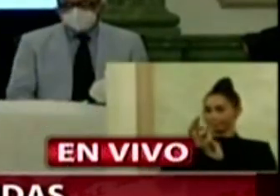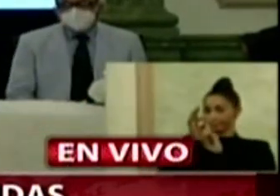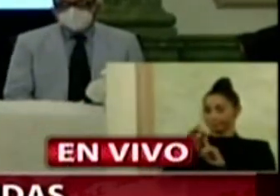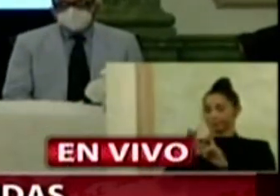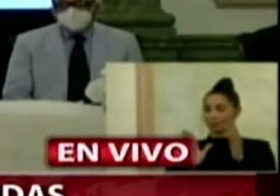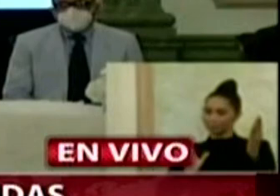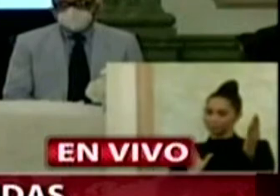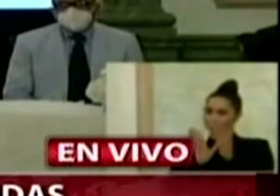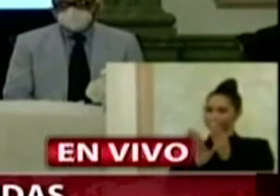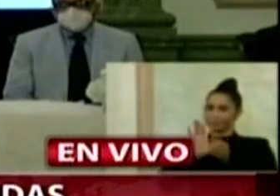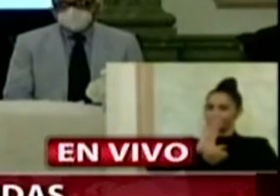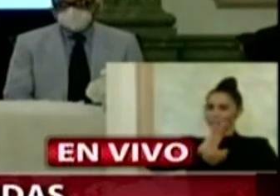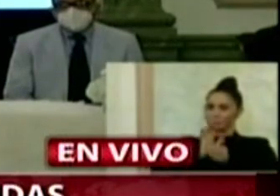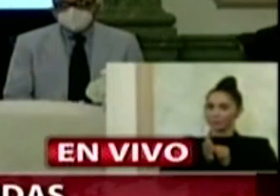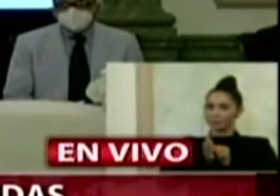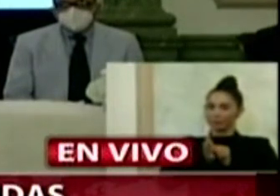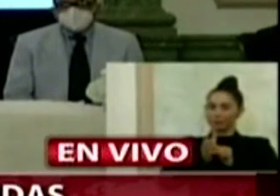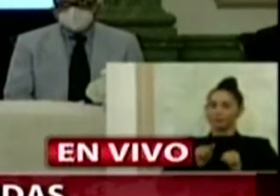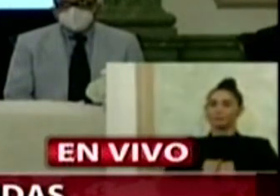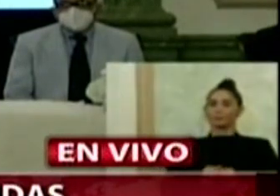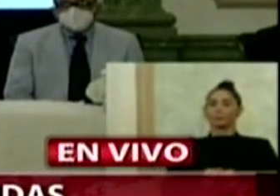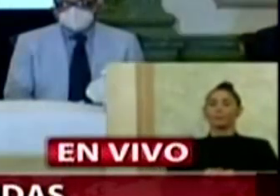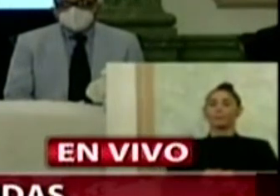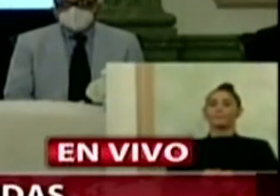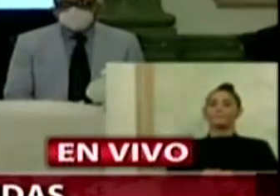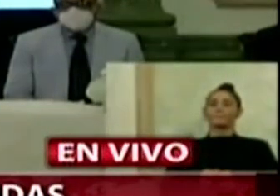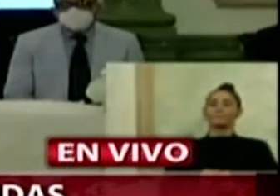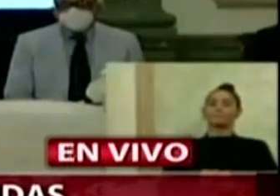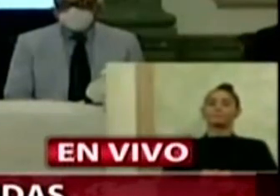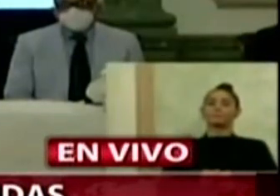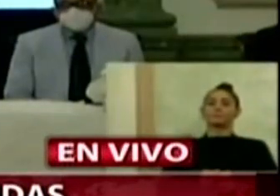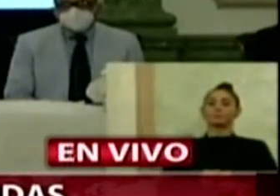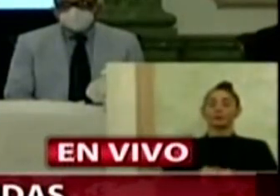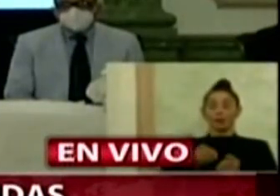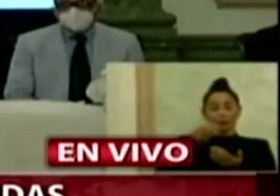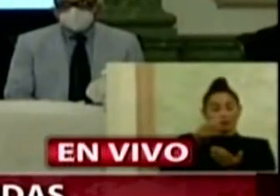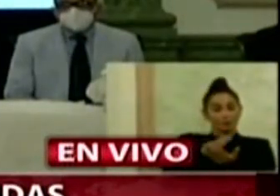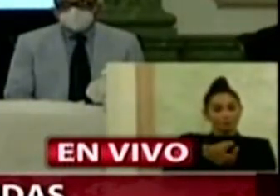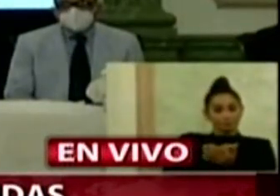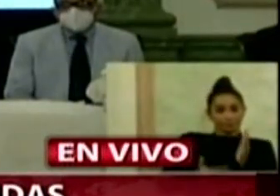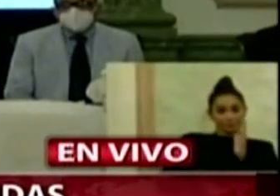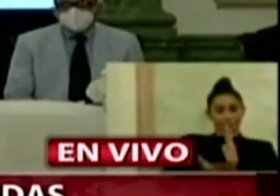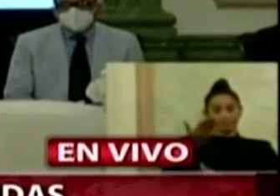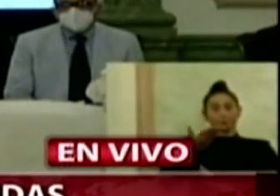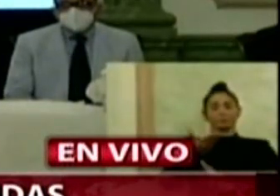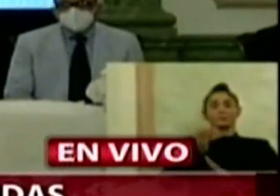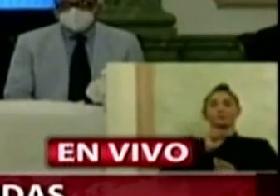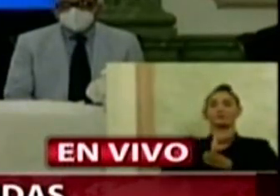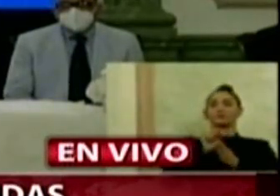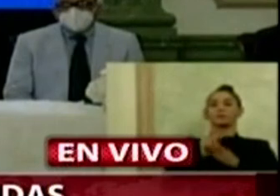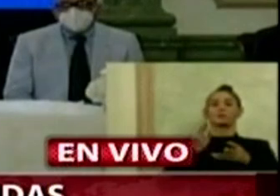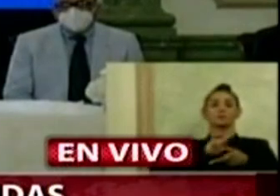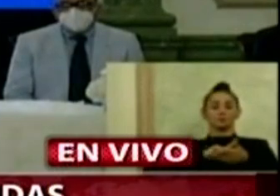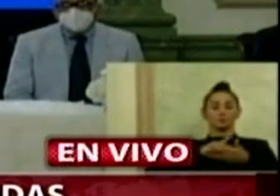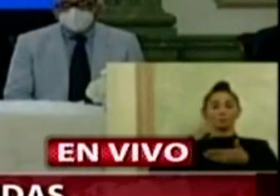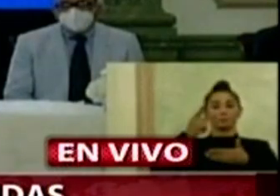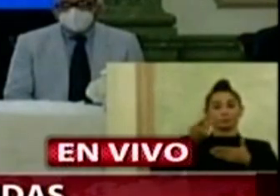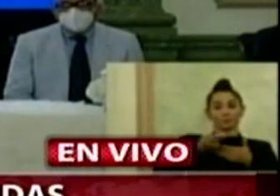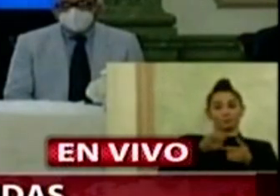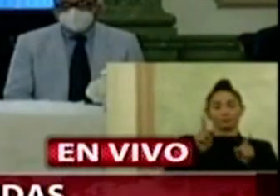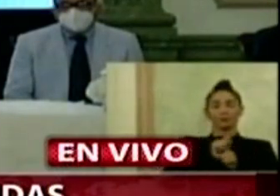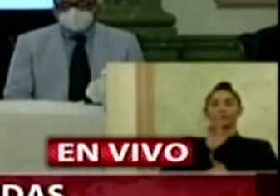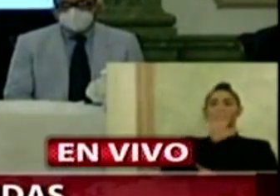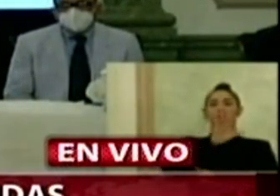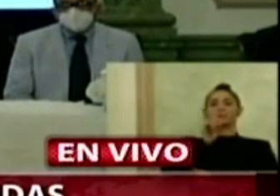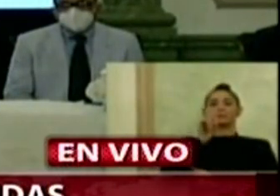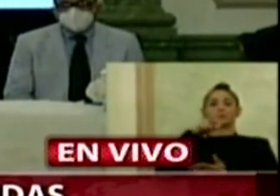esta pandemia. El aumento del presupuesto de la salud pública, que de 51